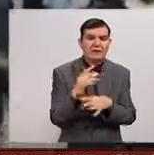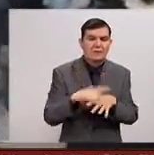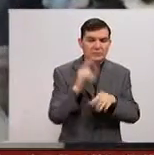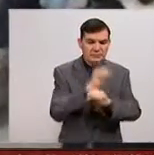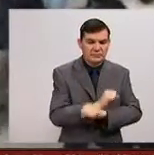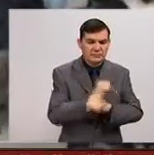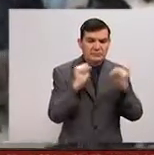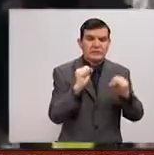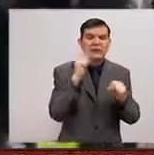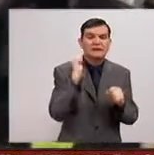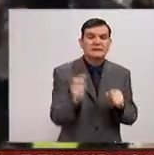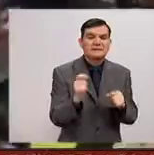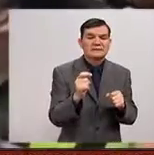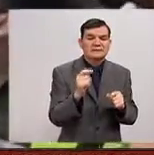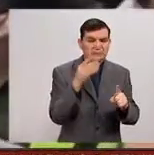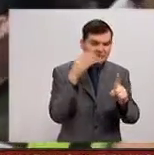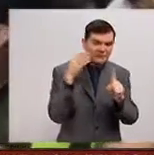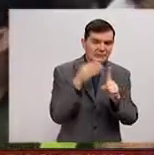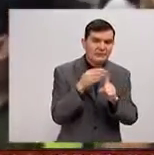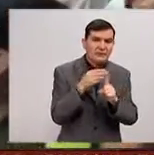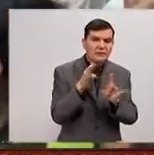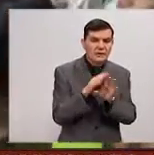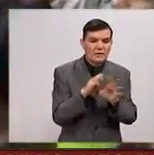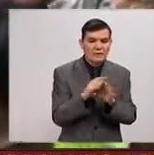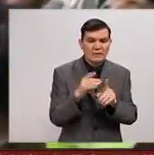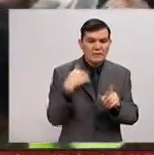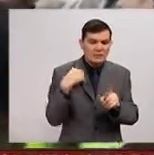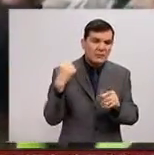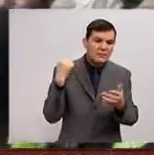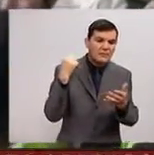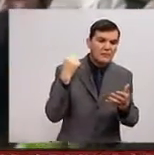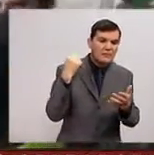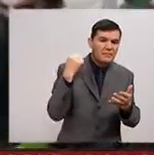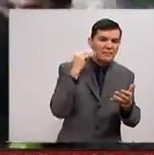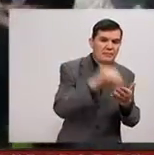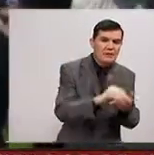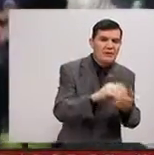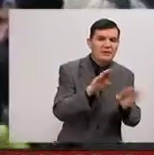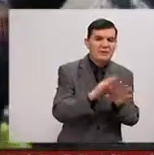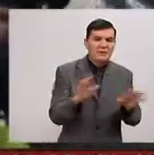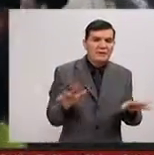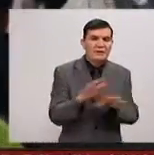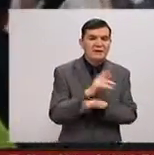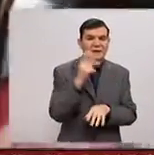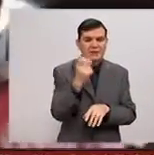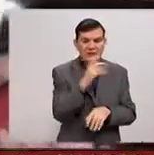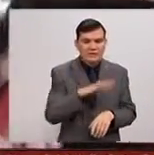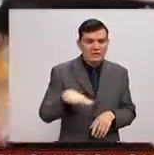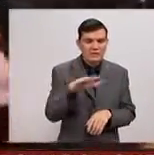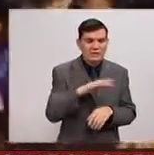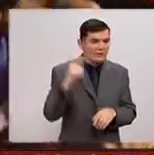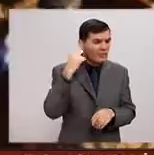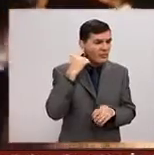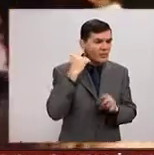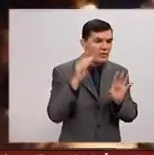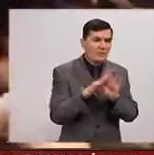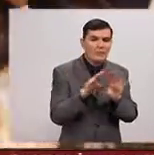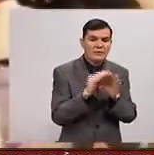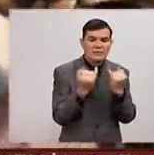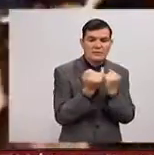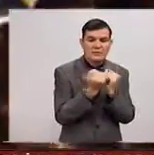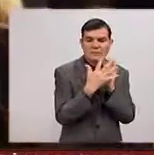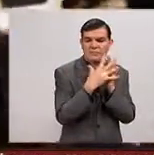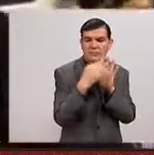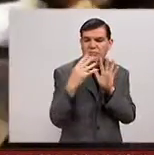atentado terrorista tiene como objetivo el dar un golpe mediático, el hacer que haya eco entre